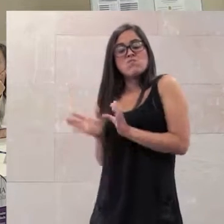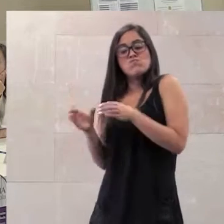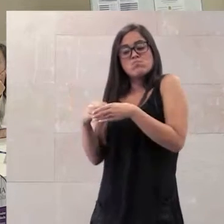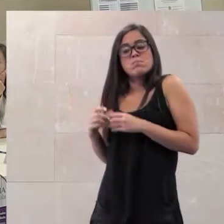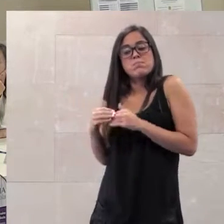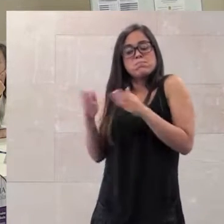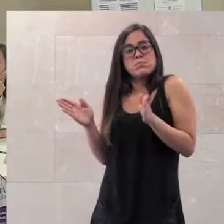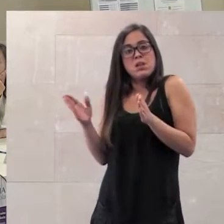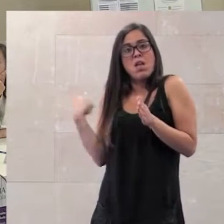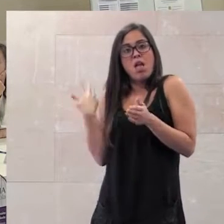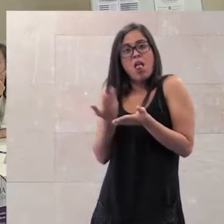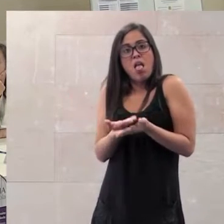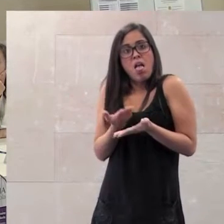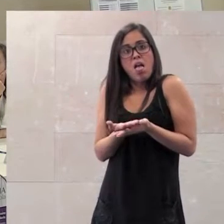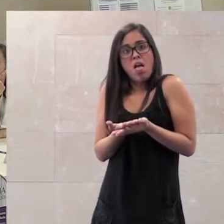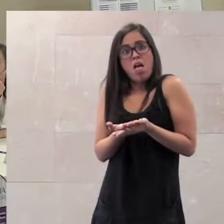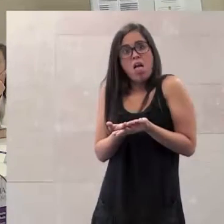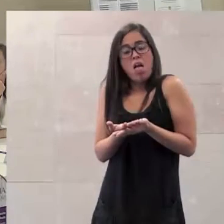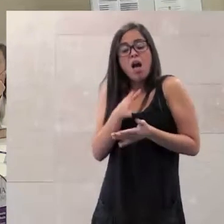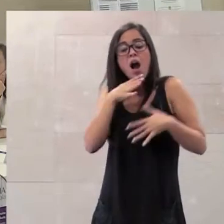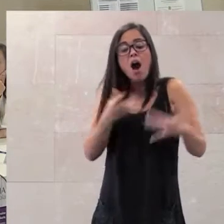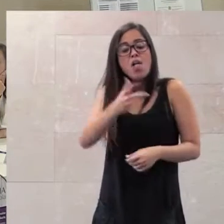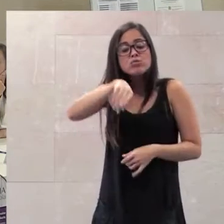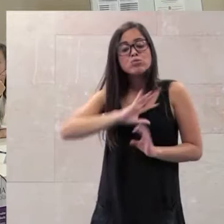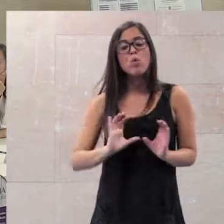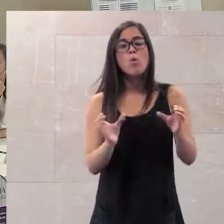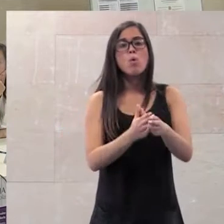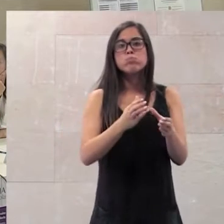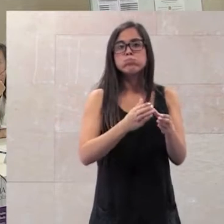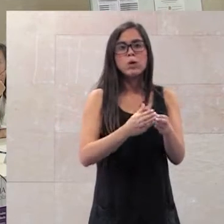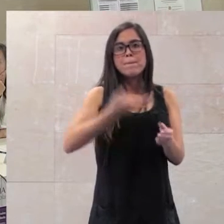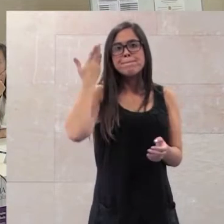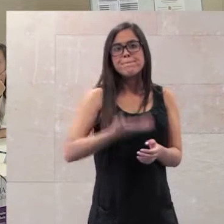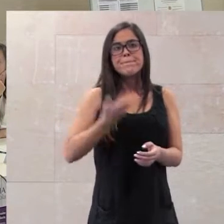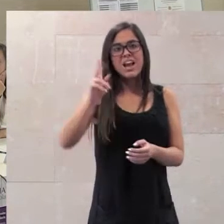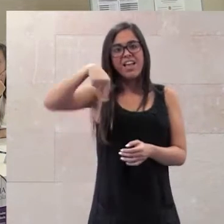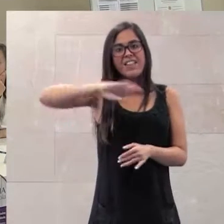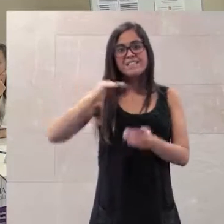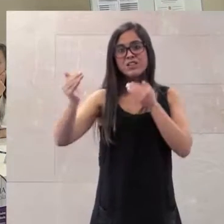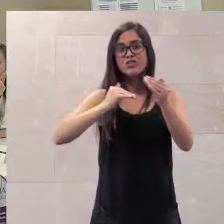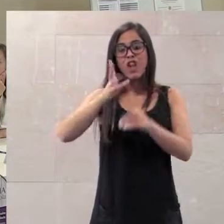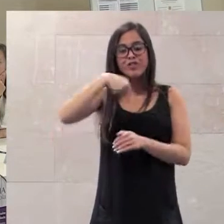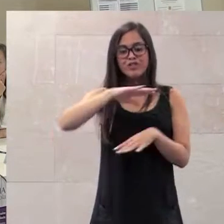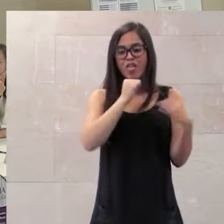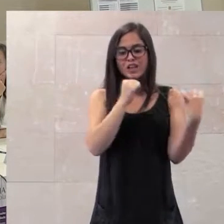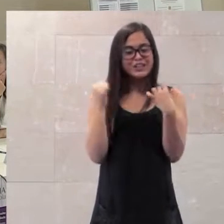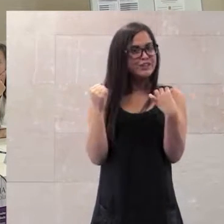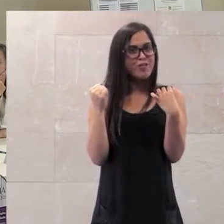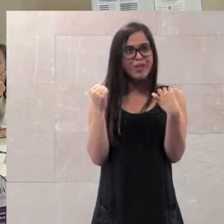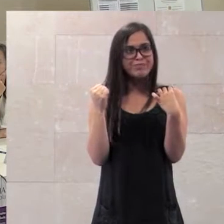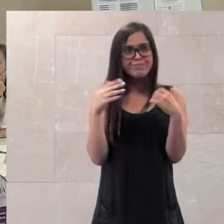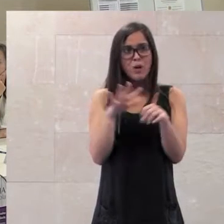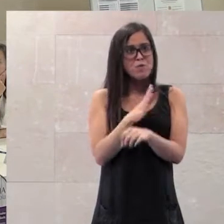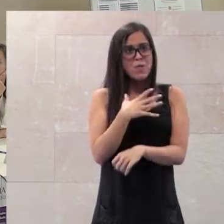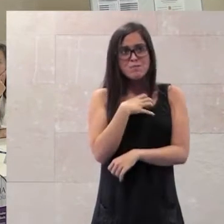pero que a día de hoy para nosotras son un grupo clave porque hacen una interlocución que no llegamos ni desde las instituciones ni desgraciadamente